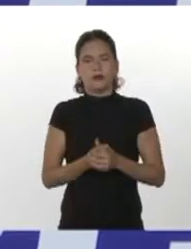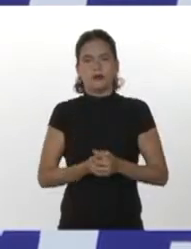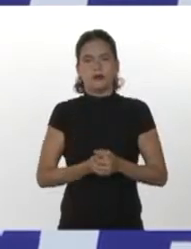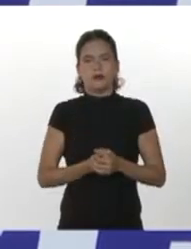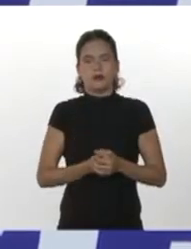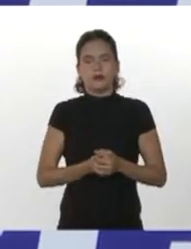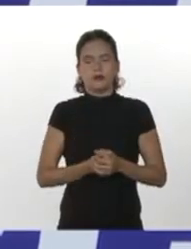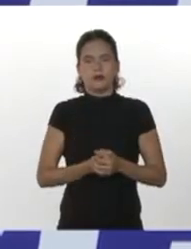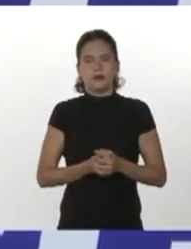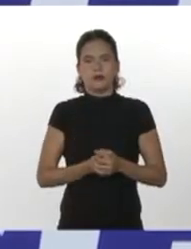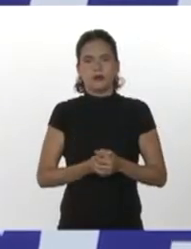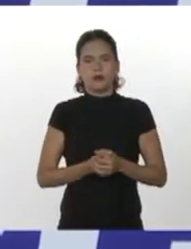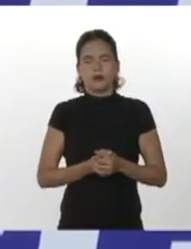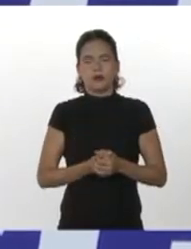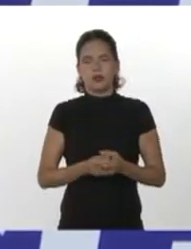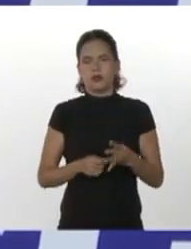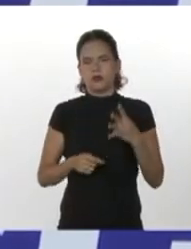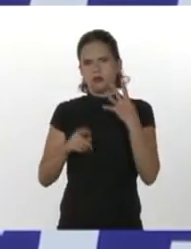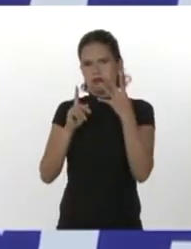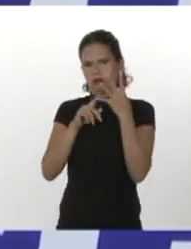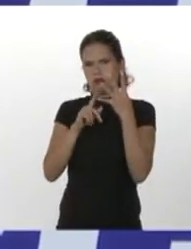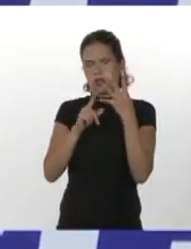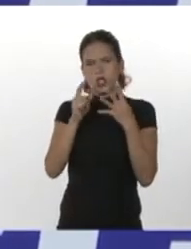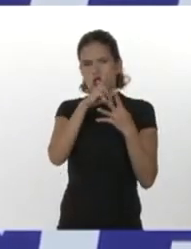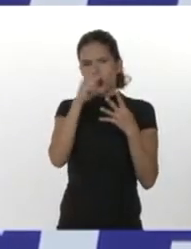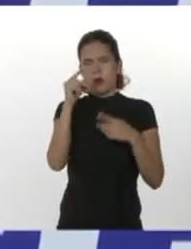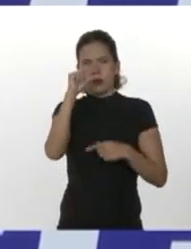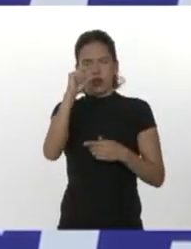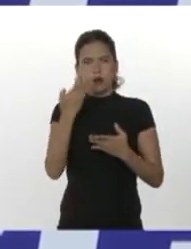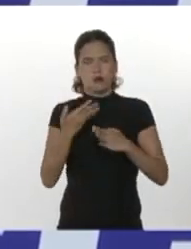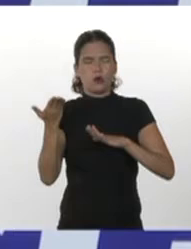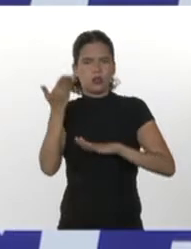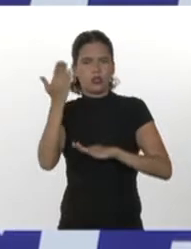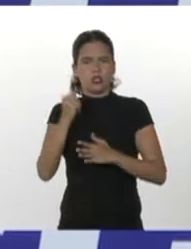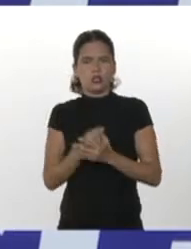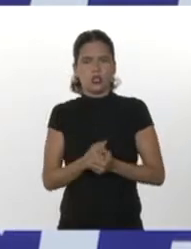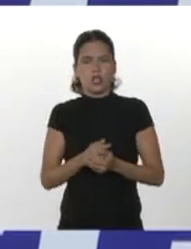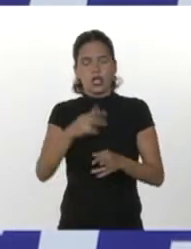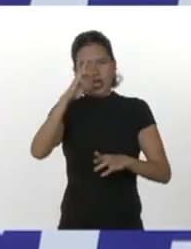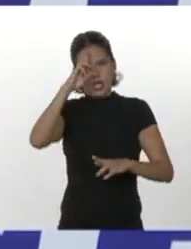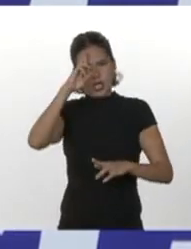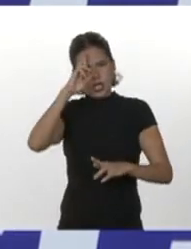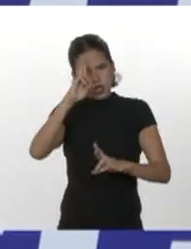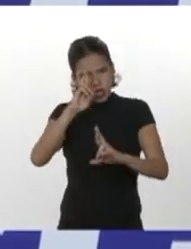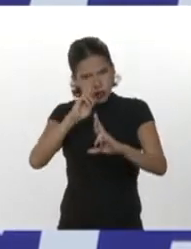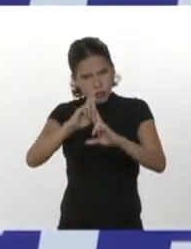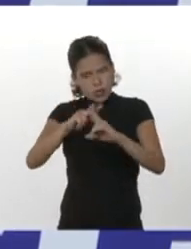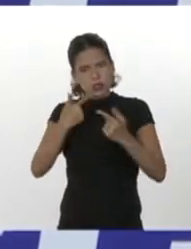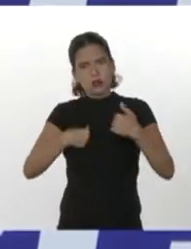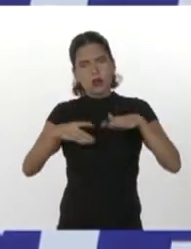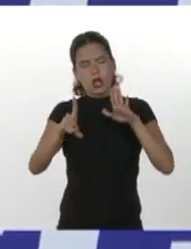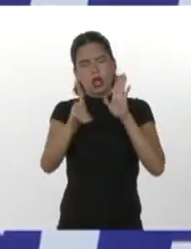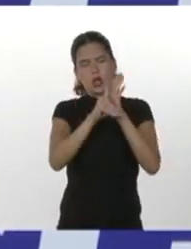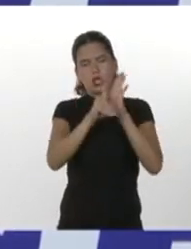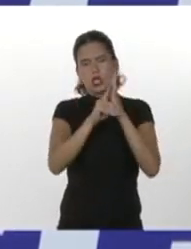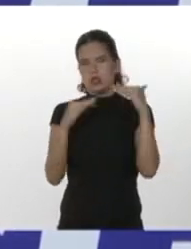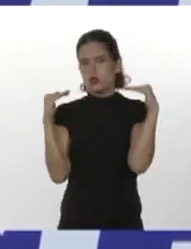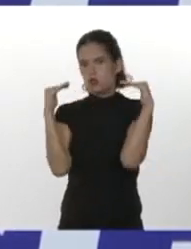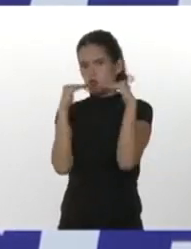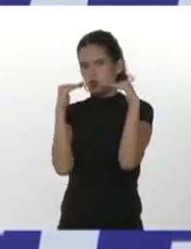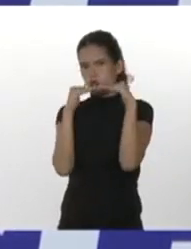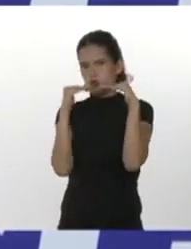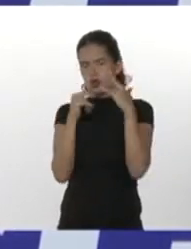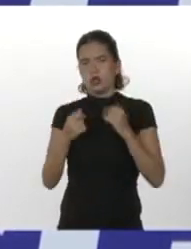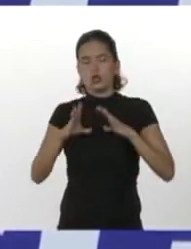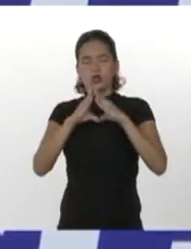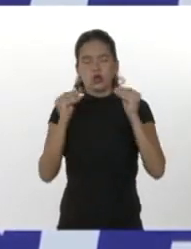asambleas. Y el cuarto y no menos importante componente es el respeto a los derechos igualitarios.